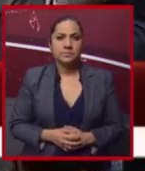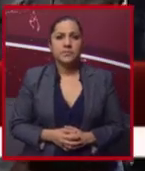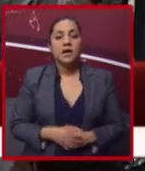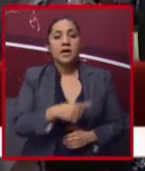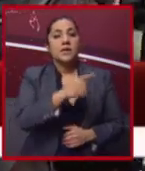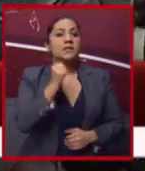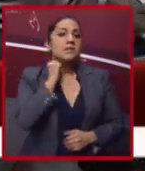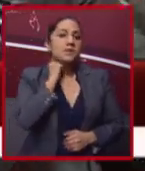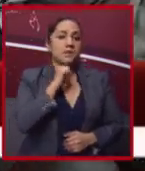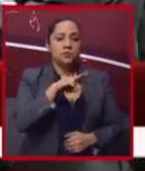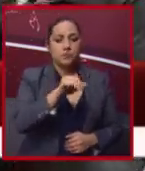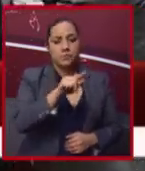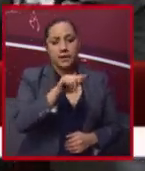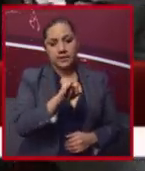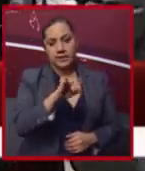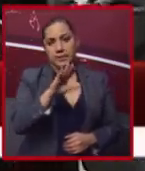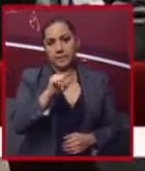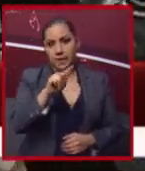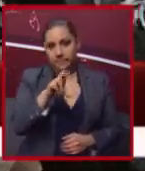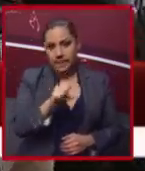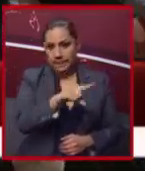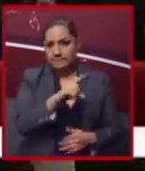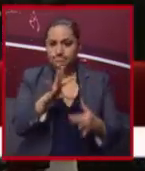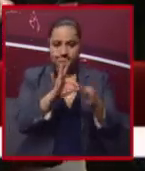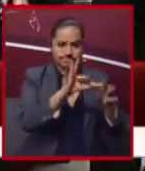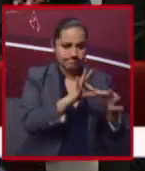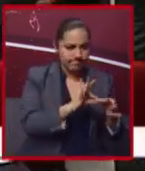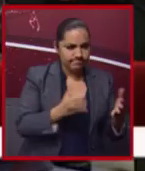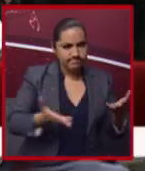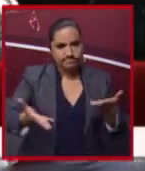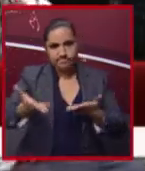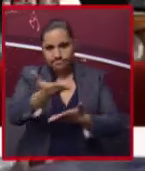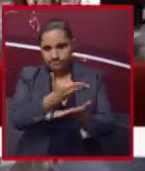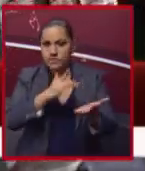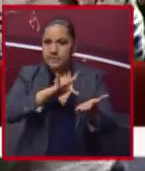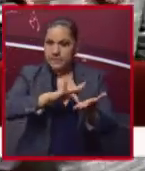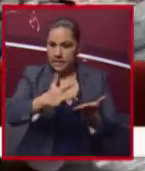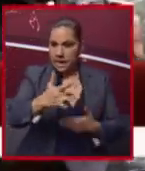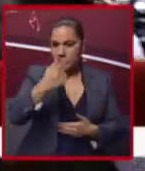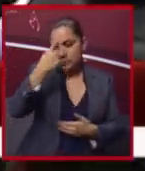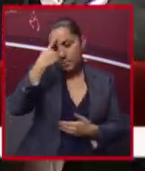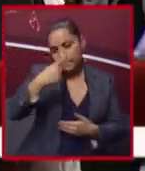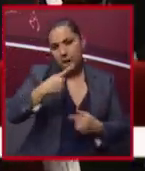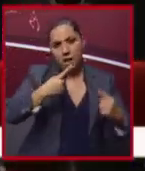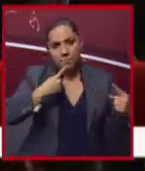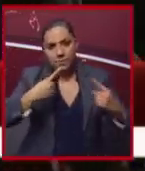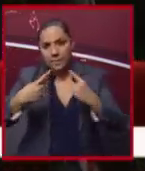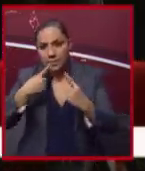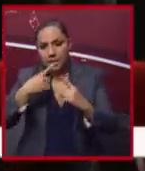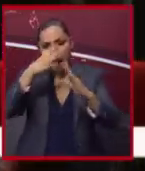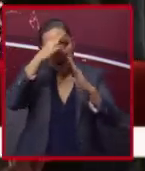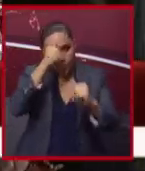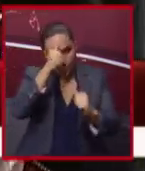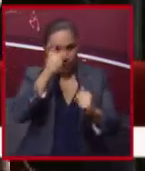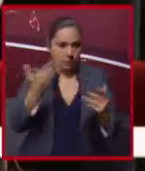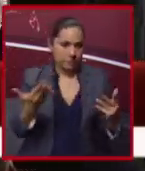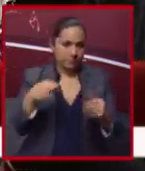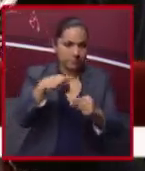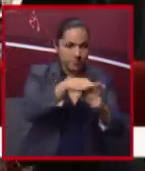El senador Martí Batres agradeció los esfuerzos políticos, los oficios políticos para alcanzar un acuerdo y el consenso.